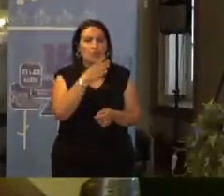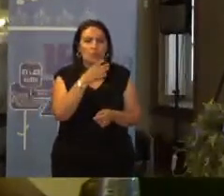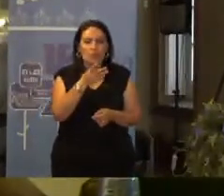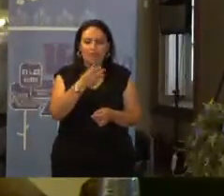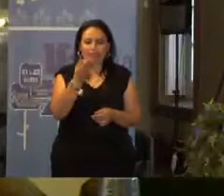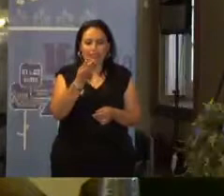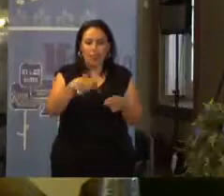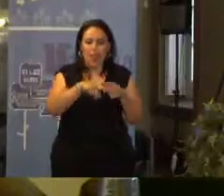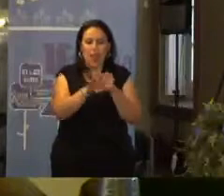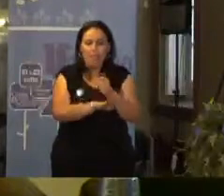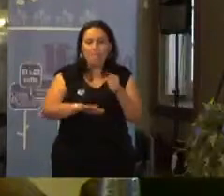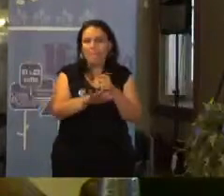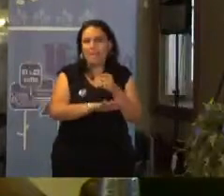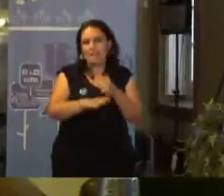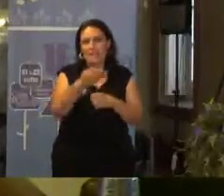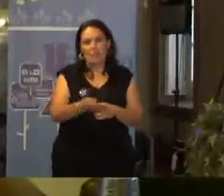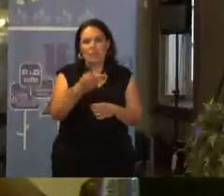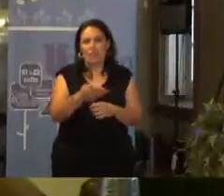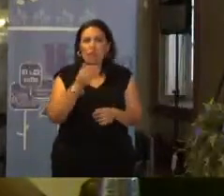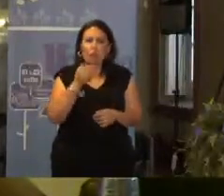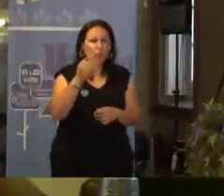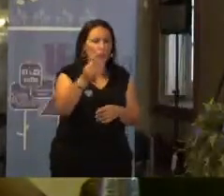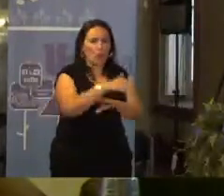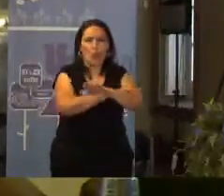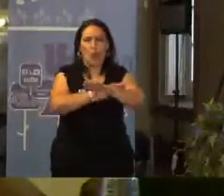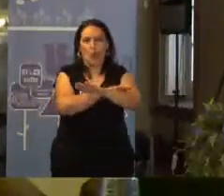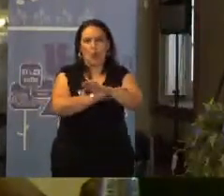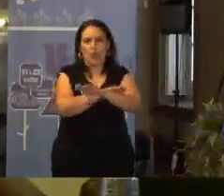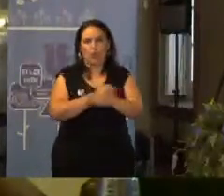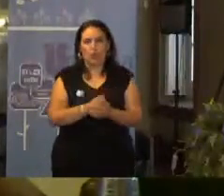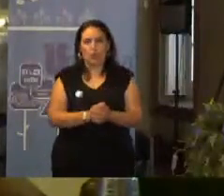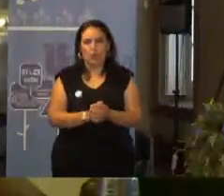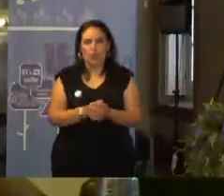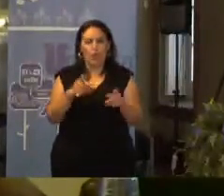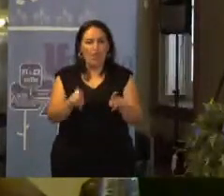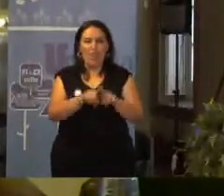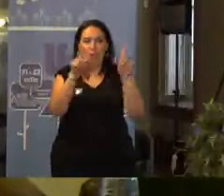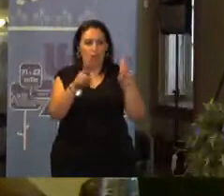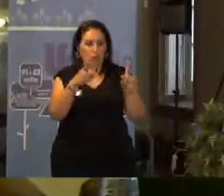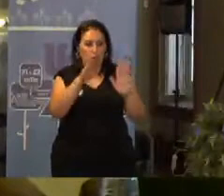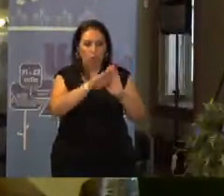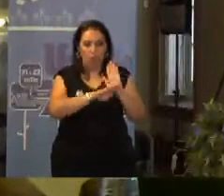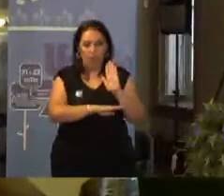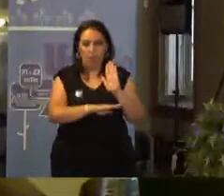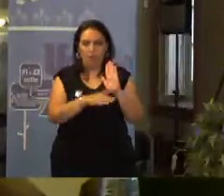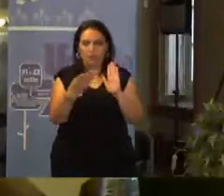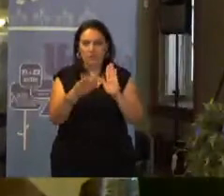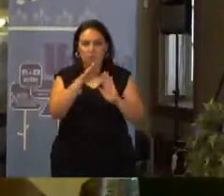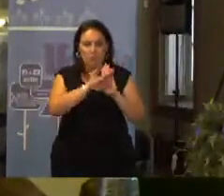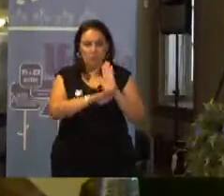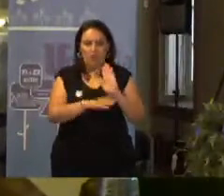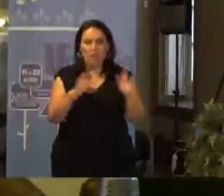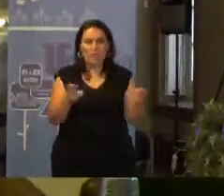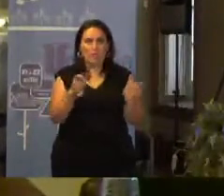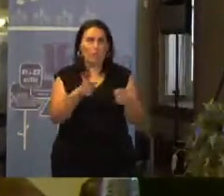fundamentais de un futuro goberno alternativo, mesmo que consten nos programas electorais. Pois tú imagínate que no